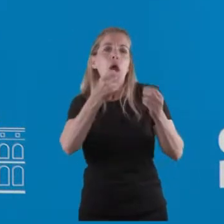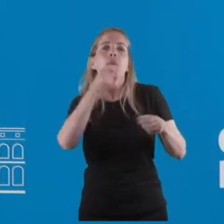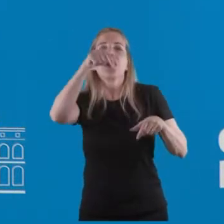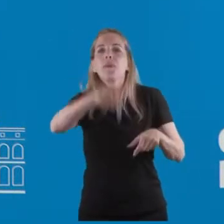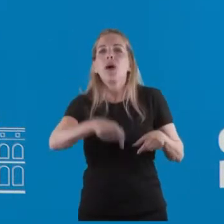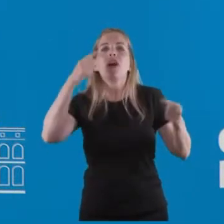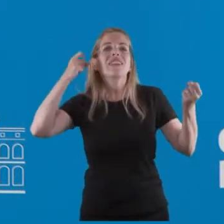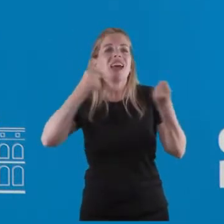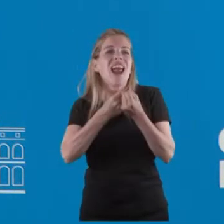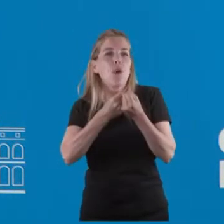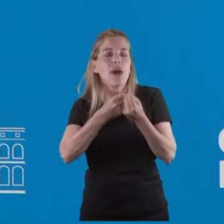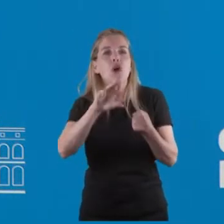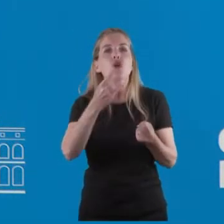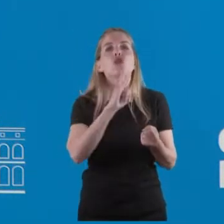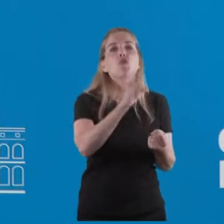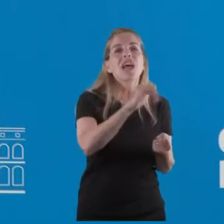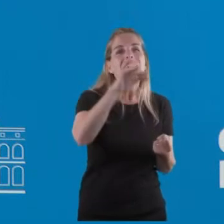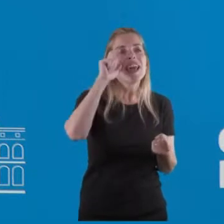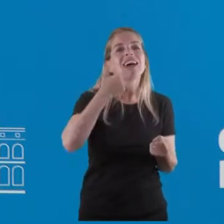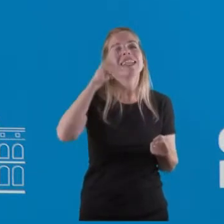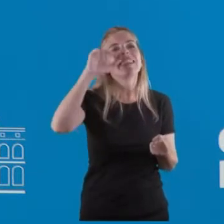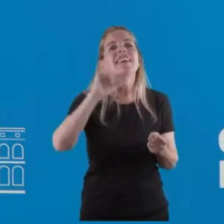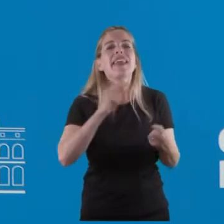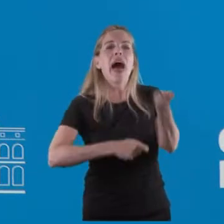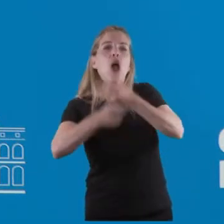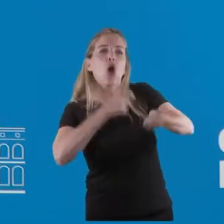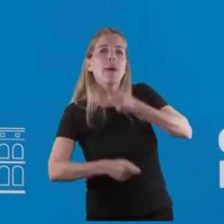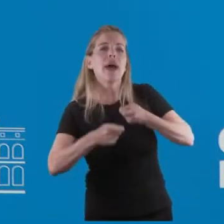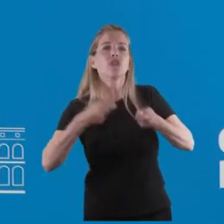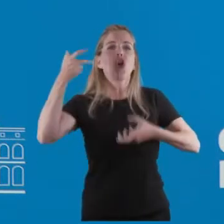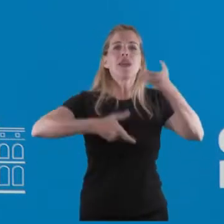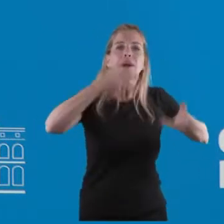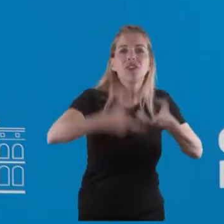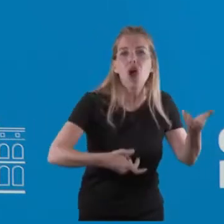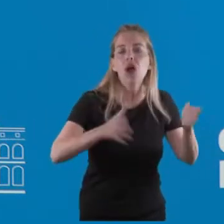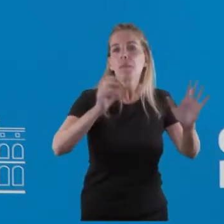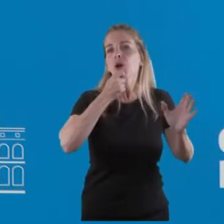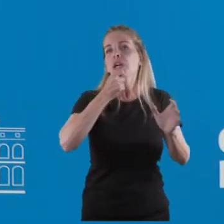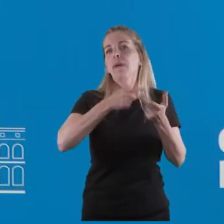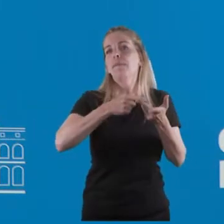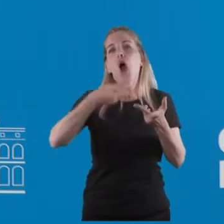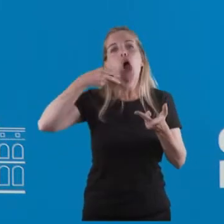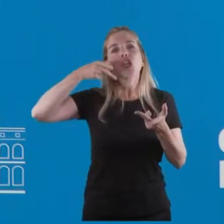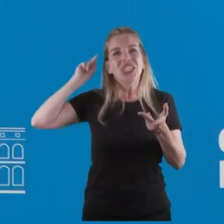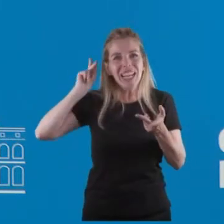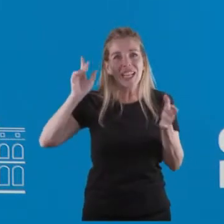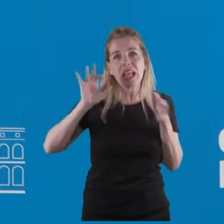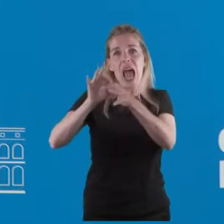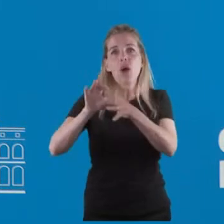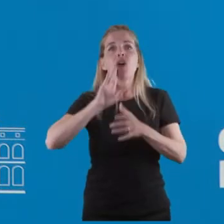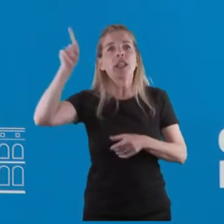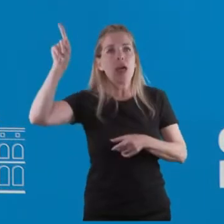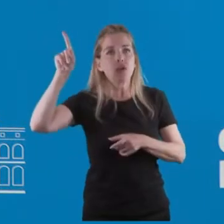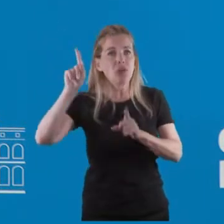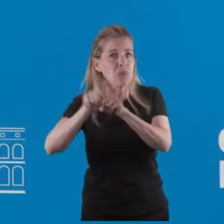ejemplo yo digo chile que es uno de los países con más relaciones con los eeuu de toda latinoamérica tienen las